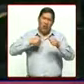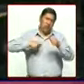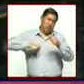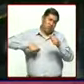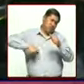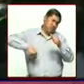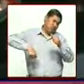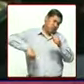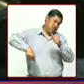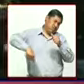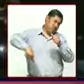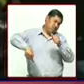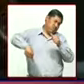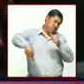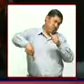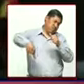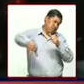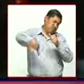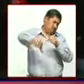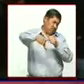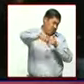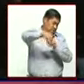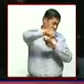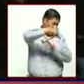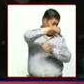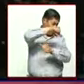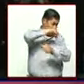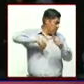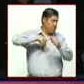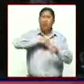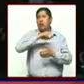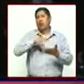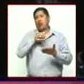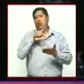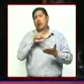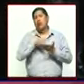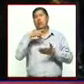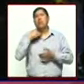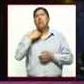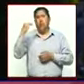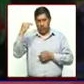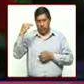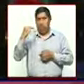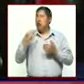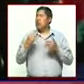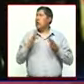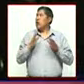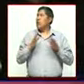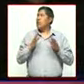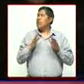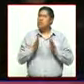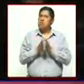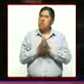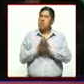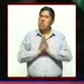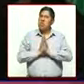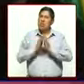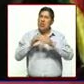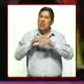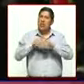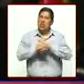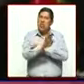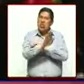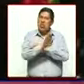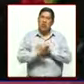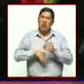en todos los puntos cardinales alrededor de la Plaza Murillo. Hay que señalar también que ya en algún momento están pidiendo el ingreso